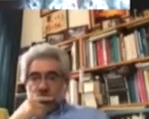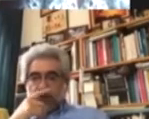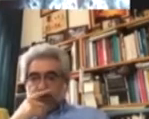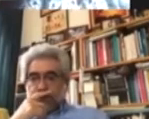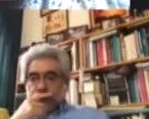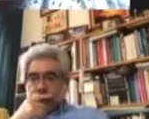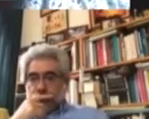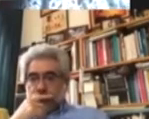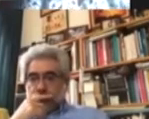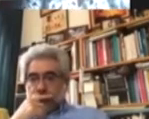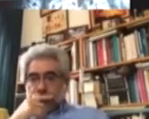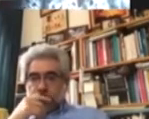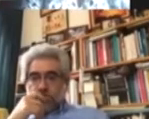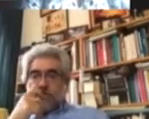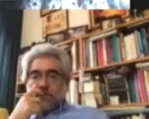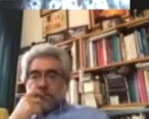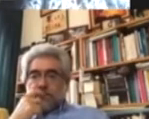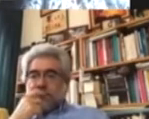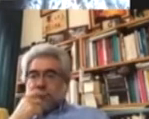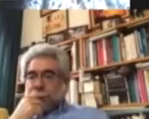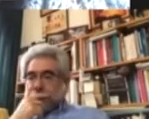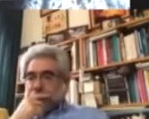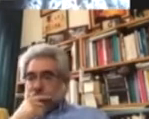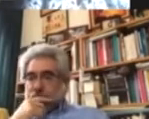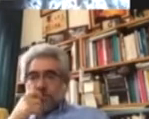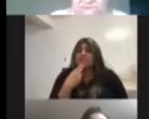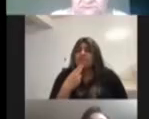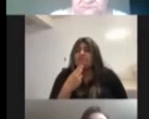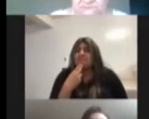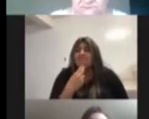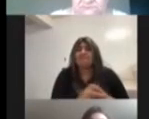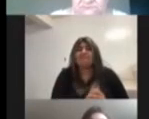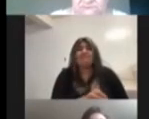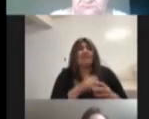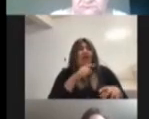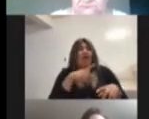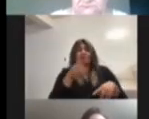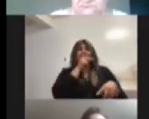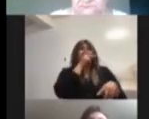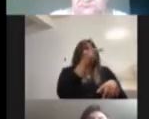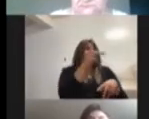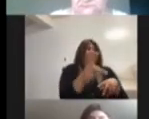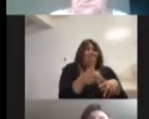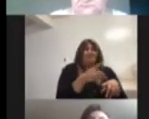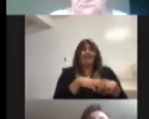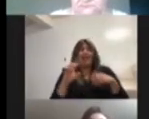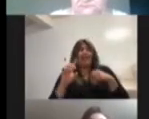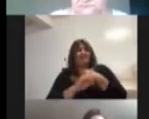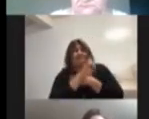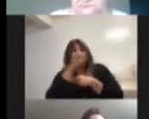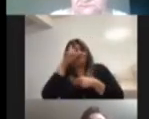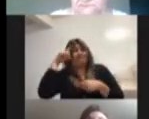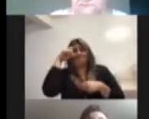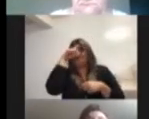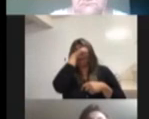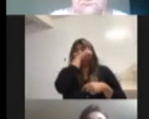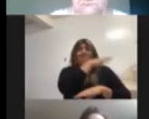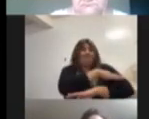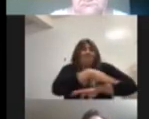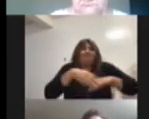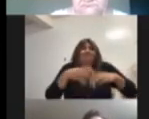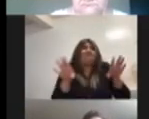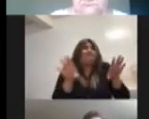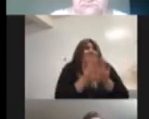familia. Si utilizamos términos demasiado sofisticados, la familia no te va a captar, no se va